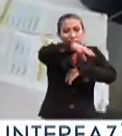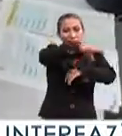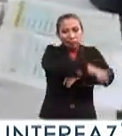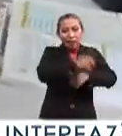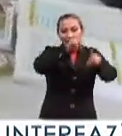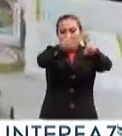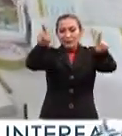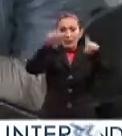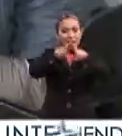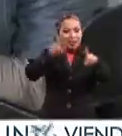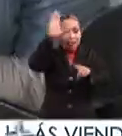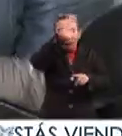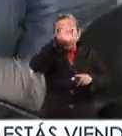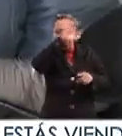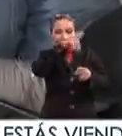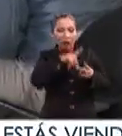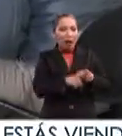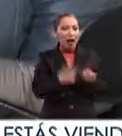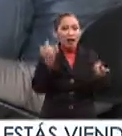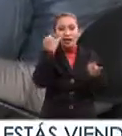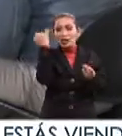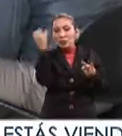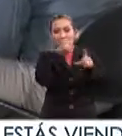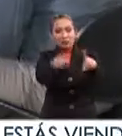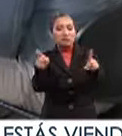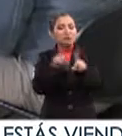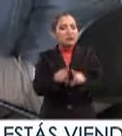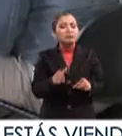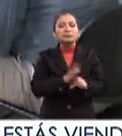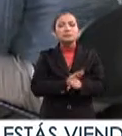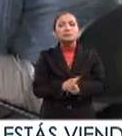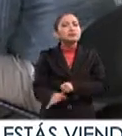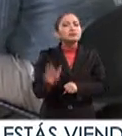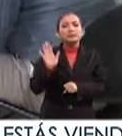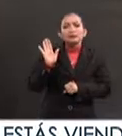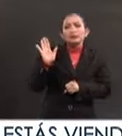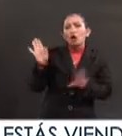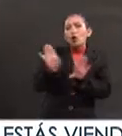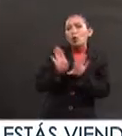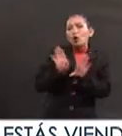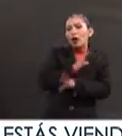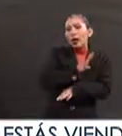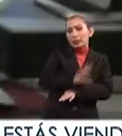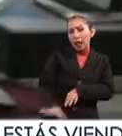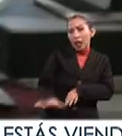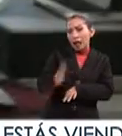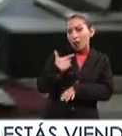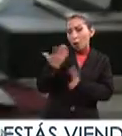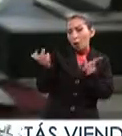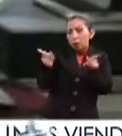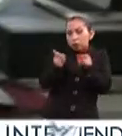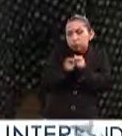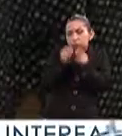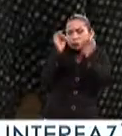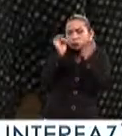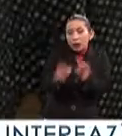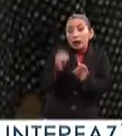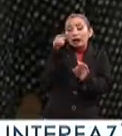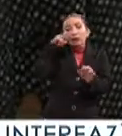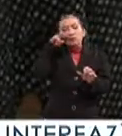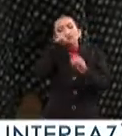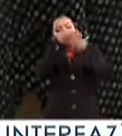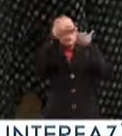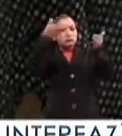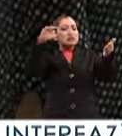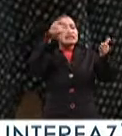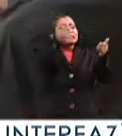gran diversidad cultural, de idiomas. ¿Cuál es, digamos, en términos generales y muy sintéticos, el